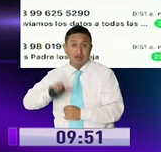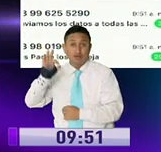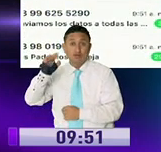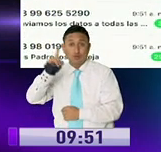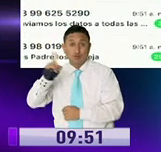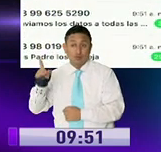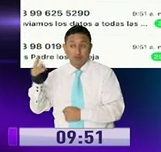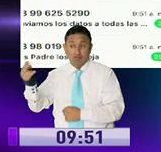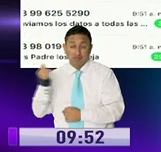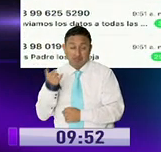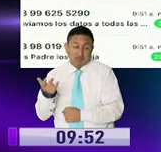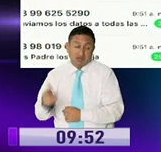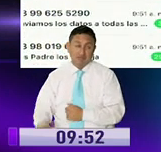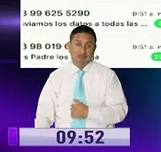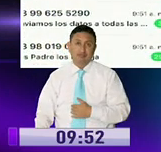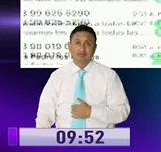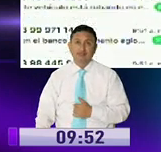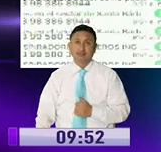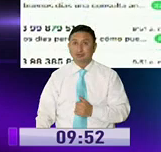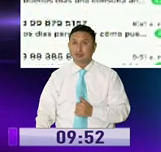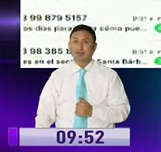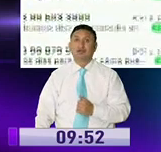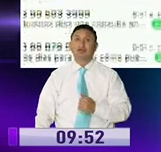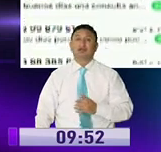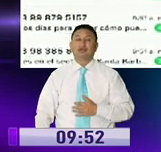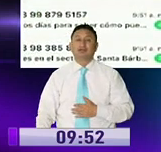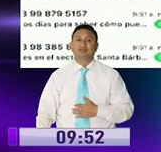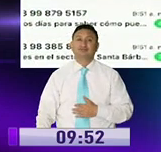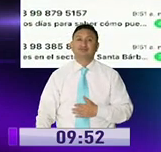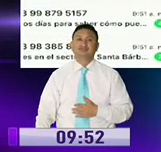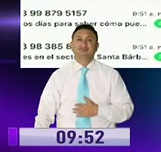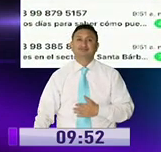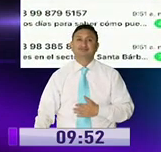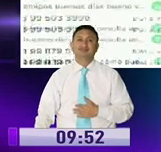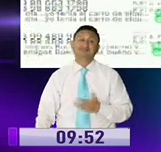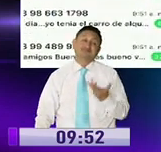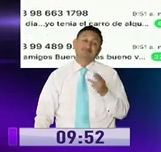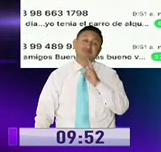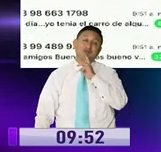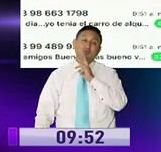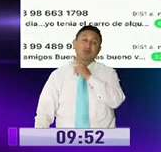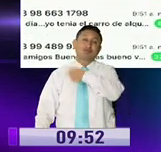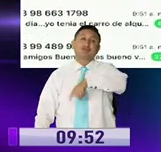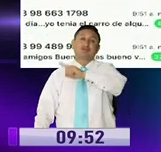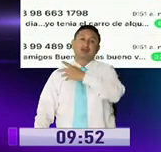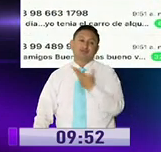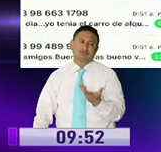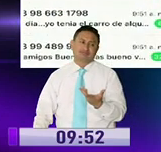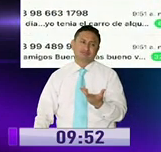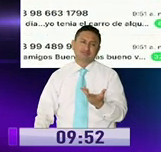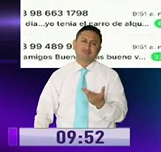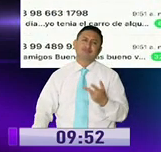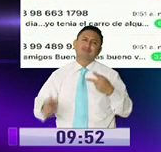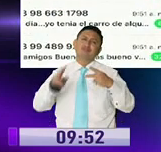sin tener respuesta. Ay, tenemos... ¿Sabes cuál va a ser la respuesta de ellos? Estamos en el